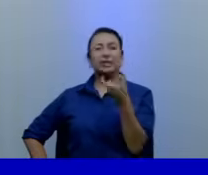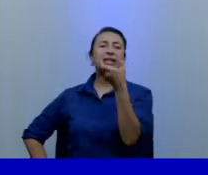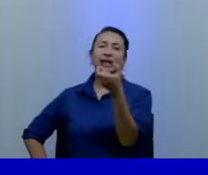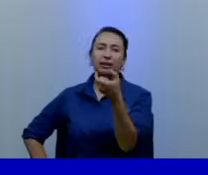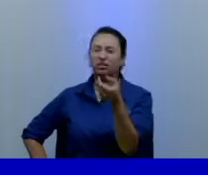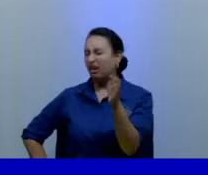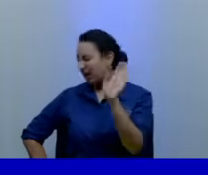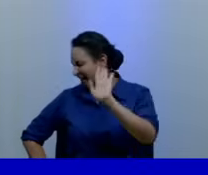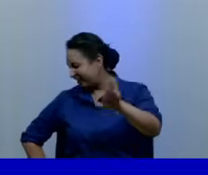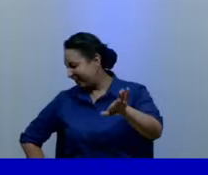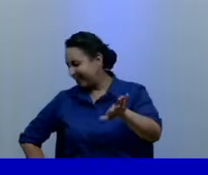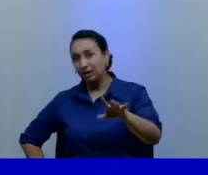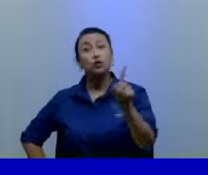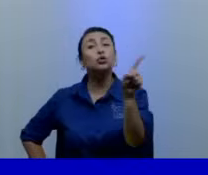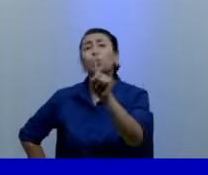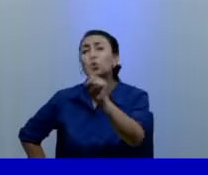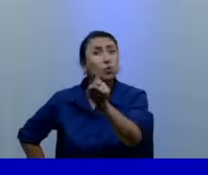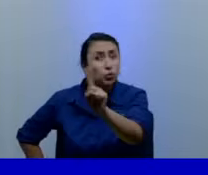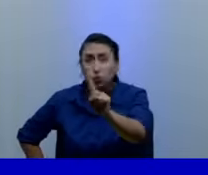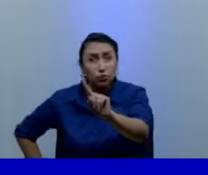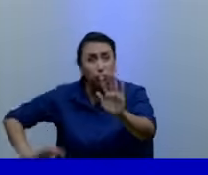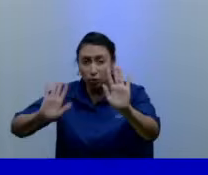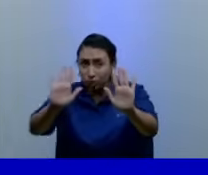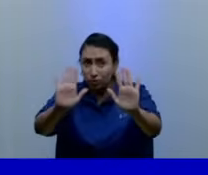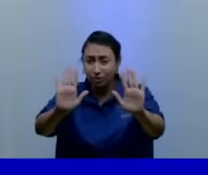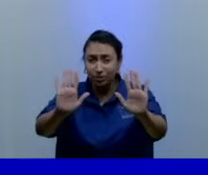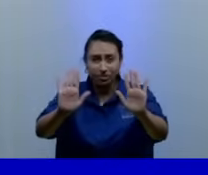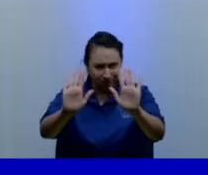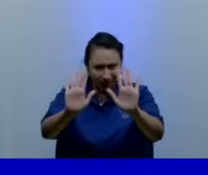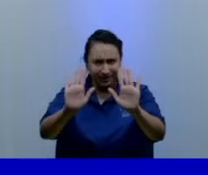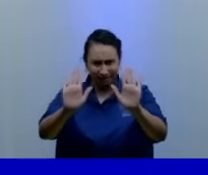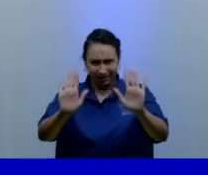dinero cuando ofrenda.